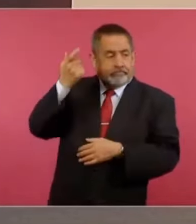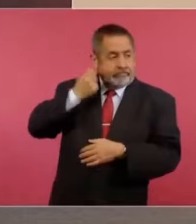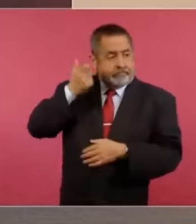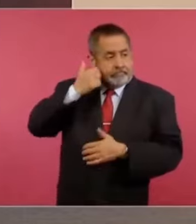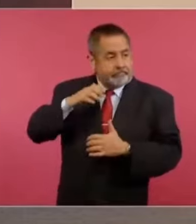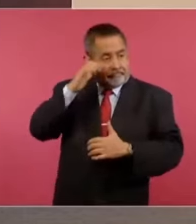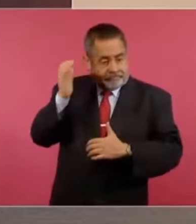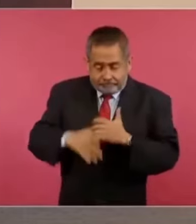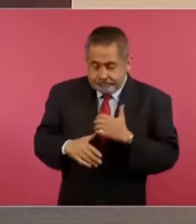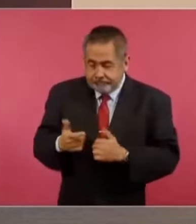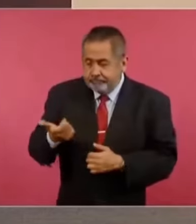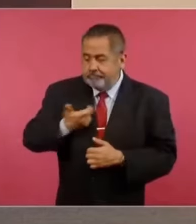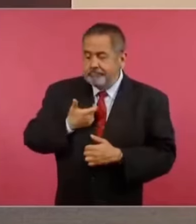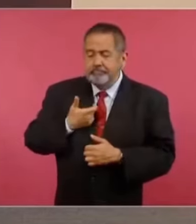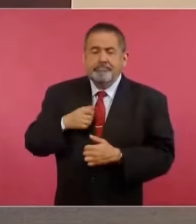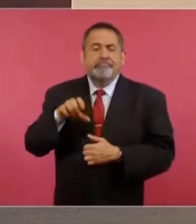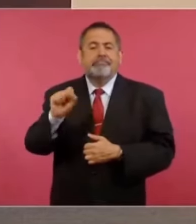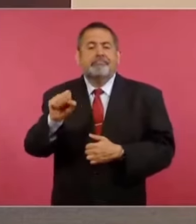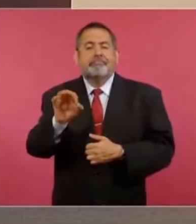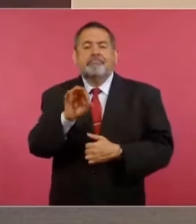con 10,000 pesos.